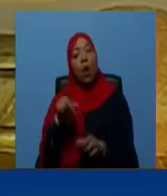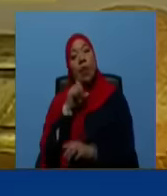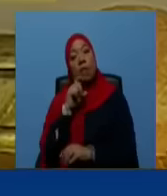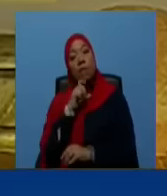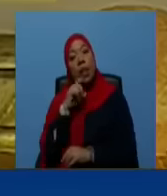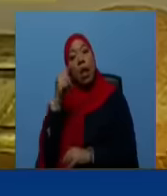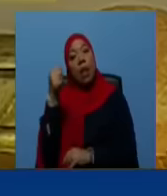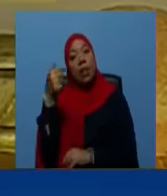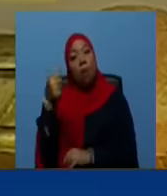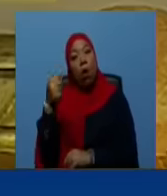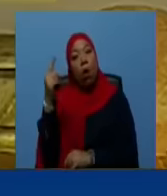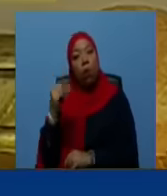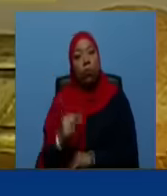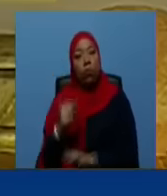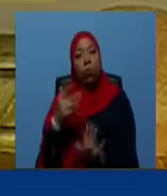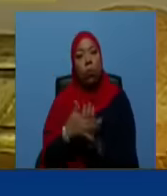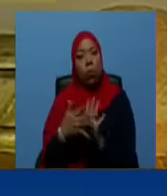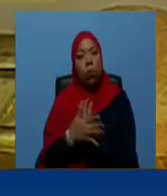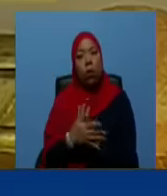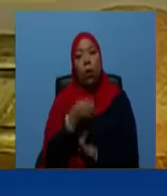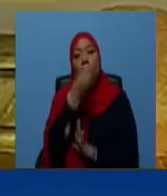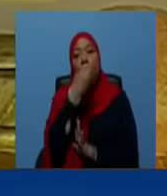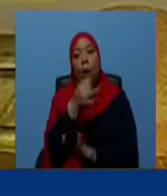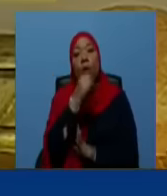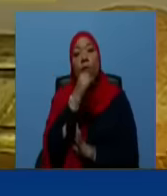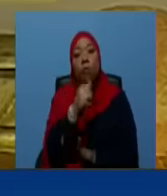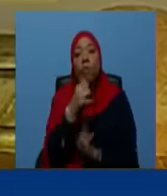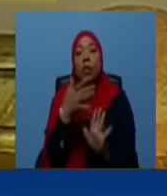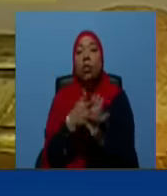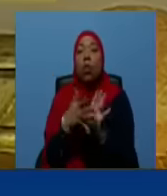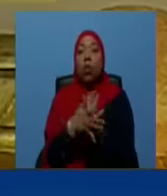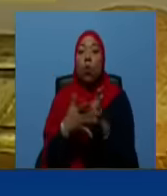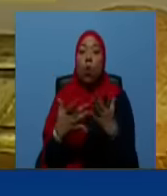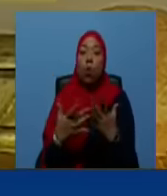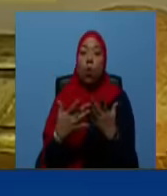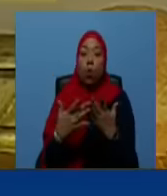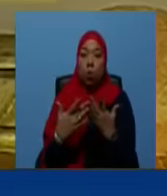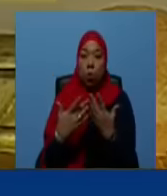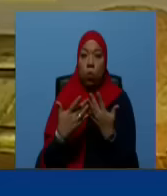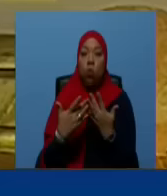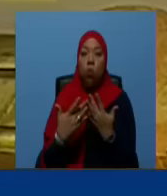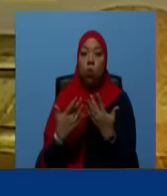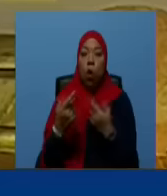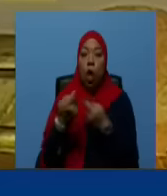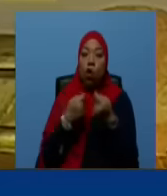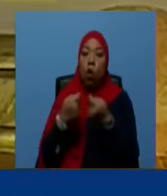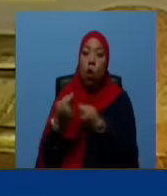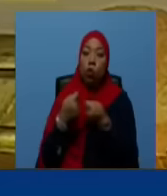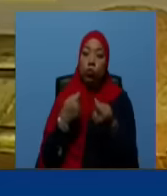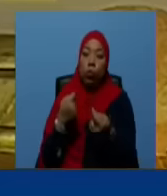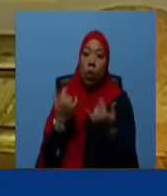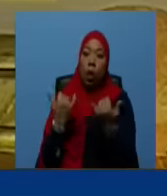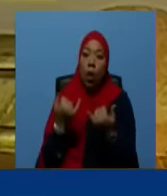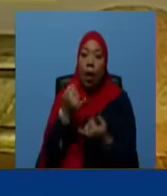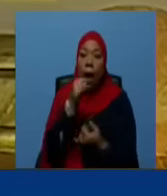vencida y sigue habiendo muy buenas noticias de el control de ese